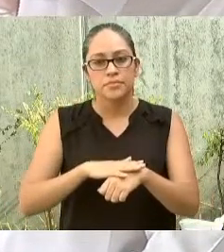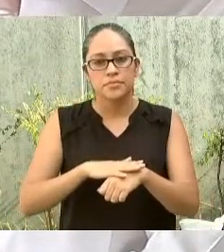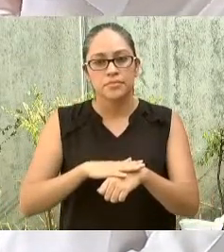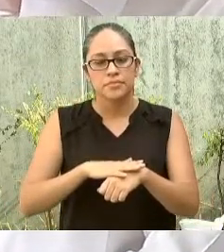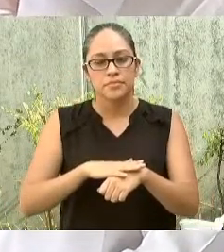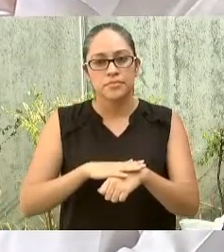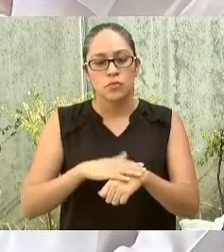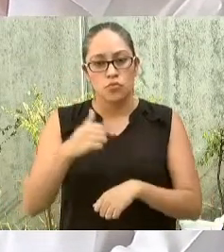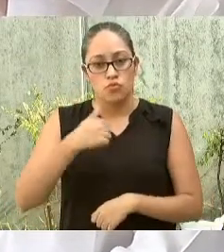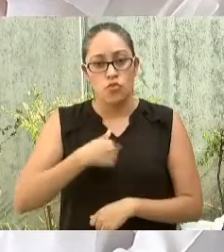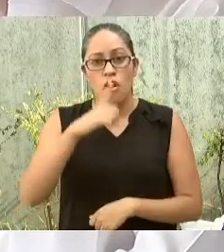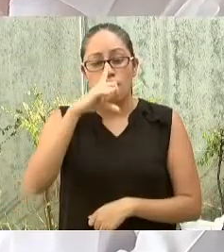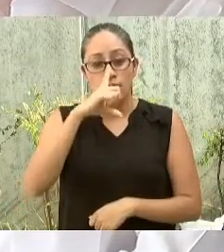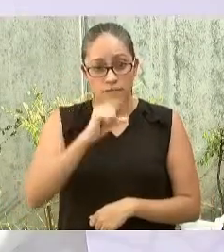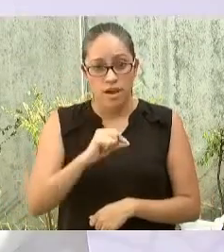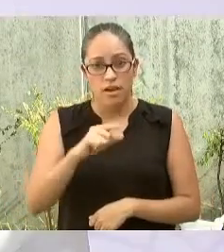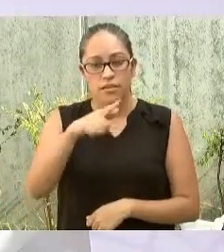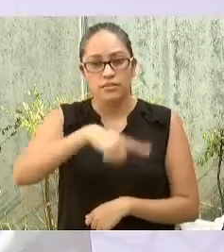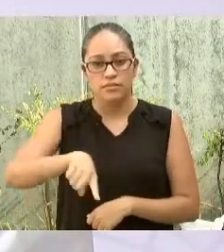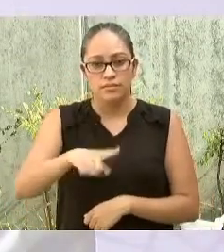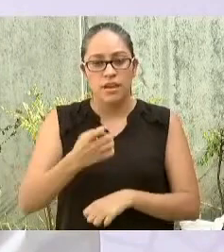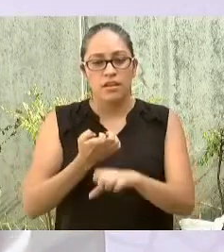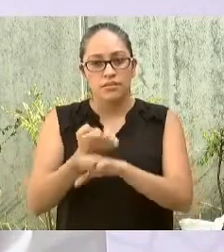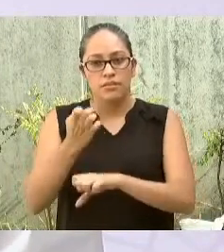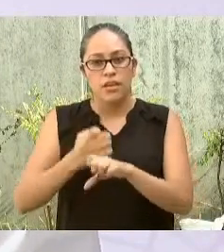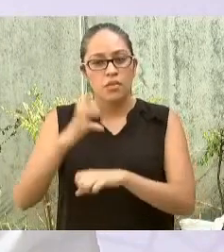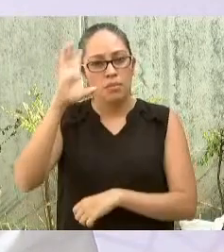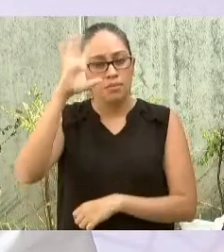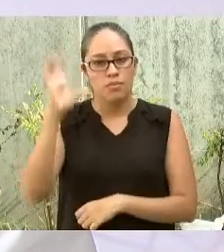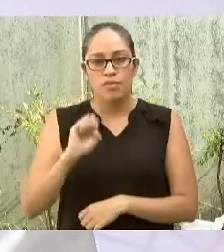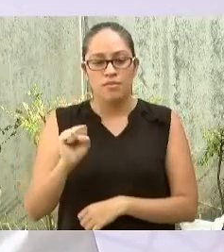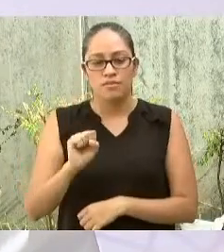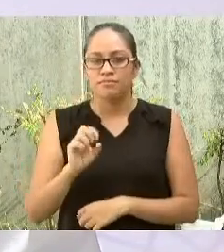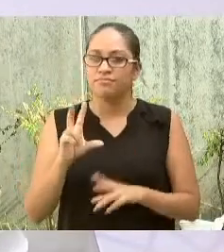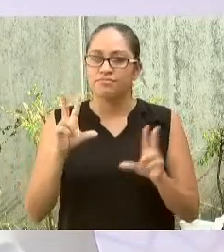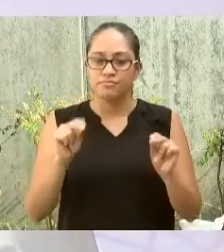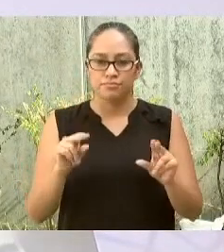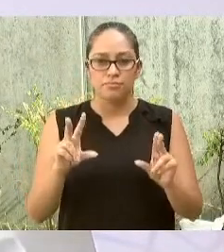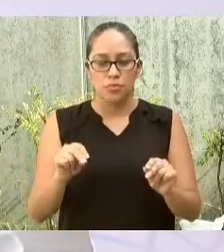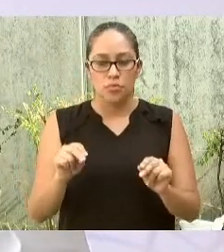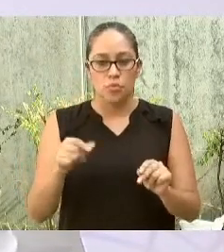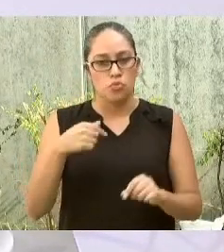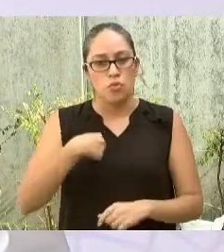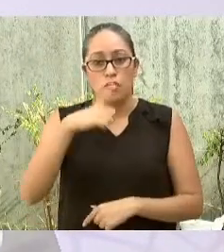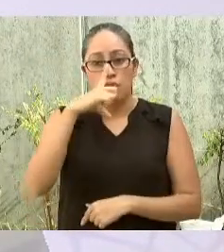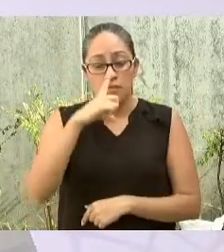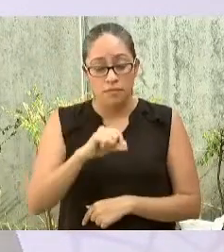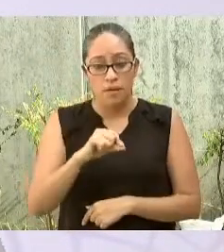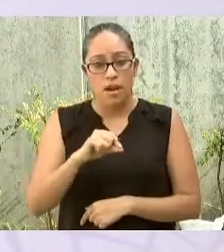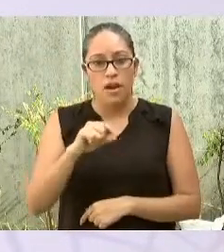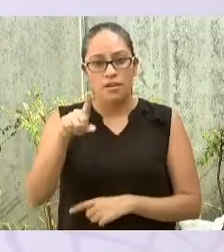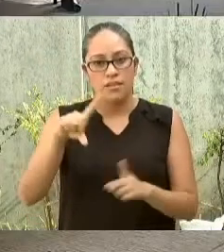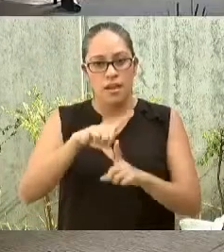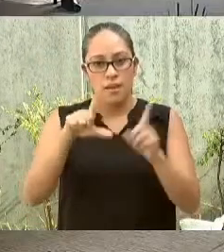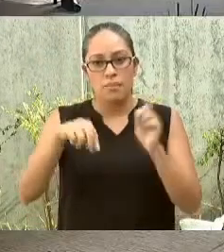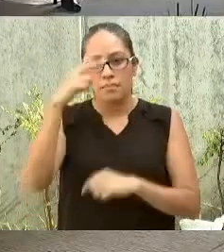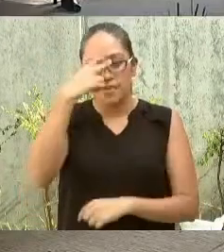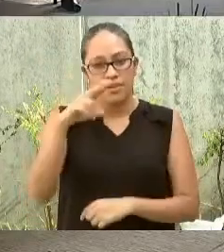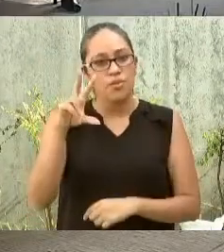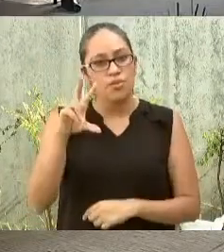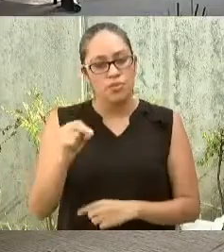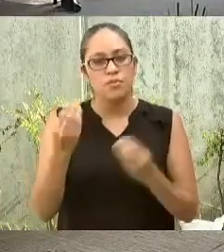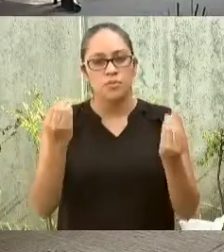voy a fallar al pueblo de Morelos, no le voy a fallar al pueblo de México. Muchas